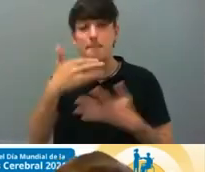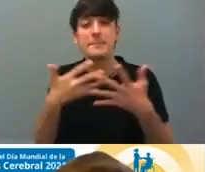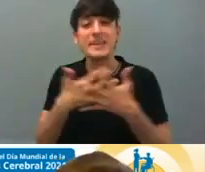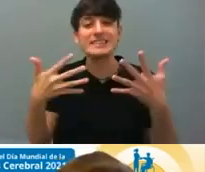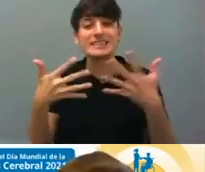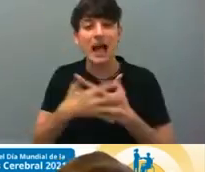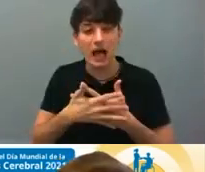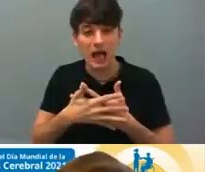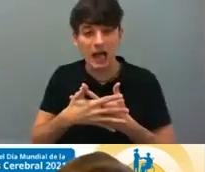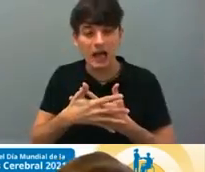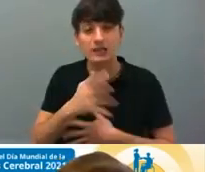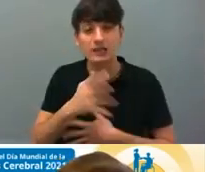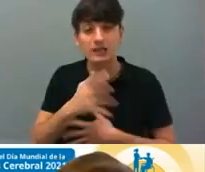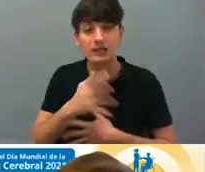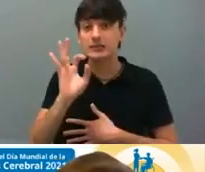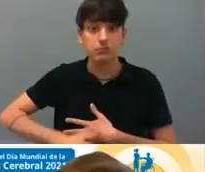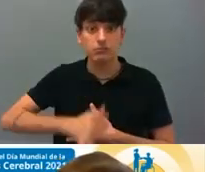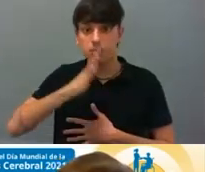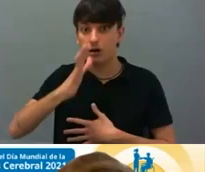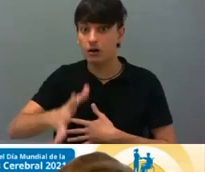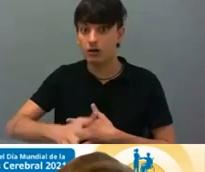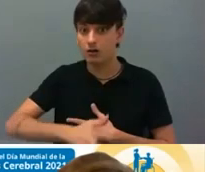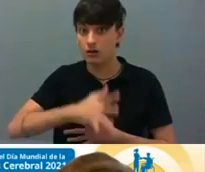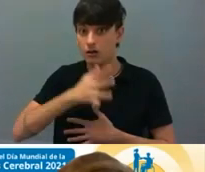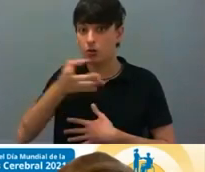Ciertamente impresionada con lo que ustedes,